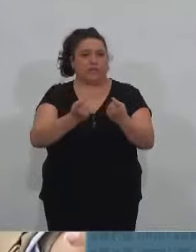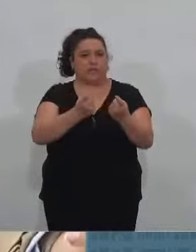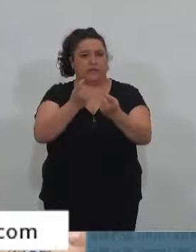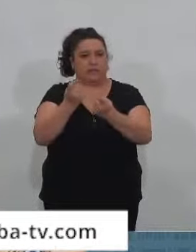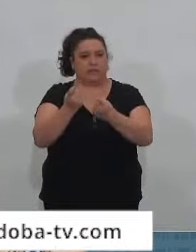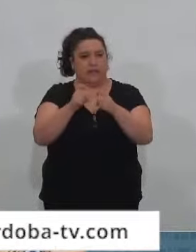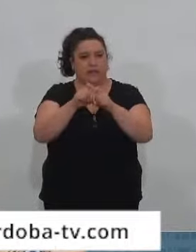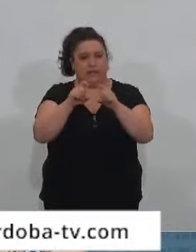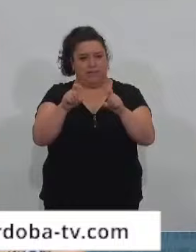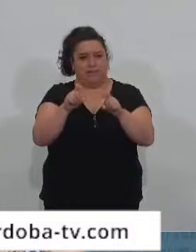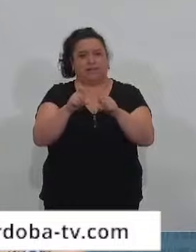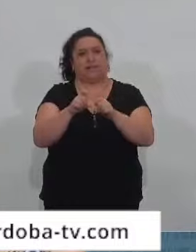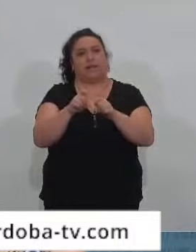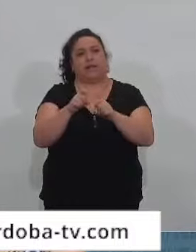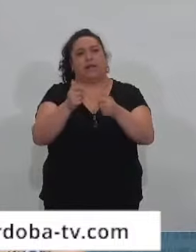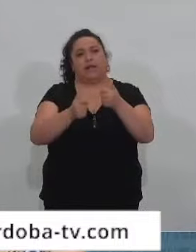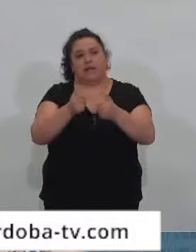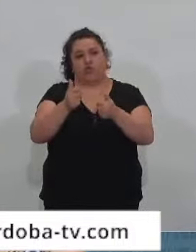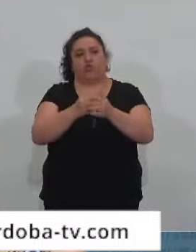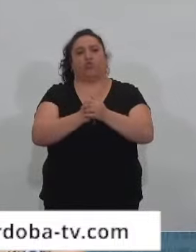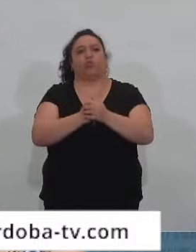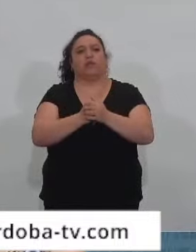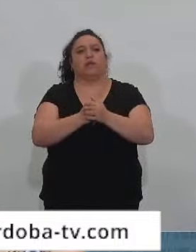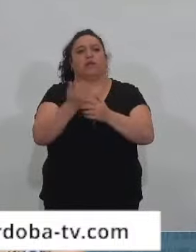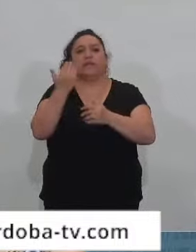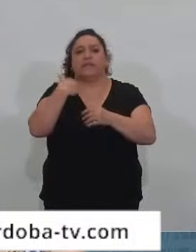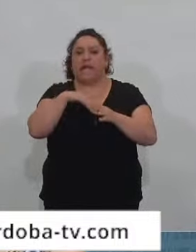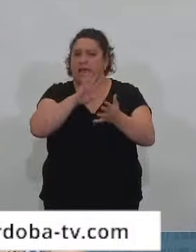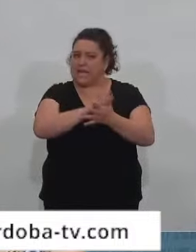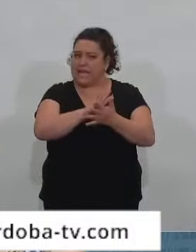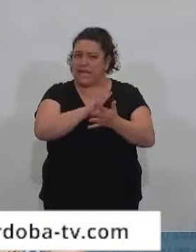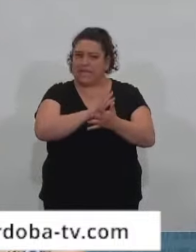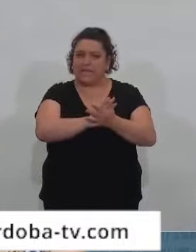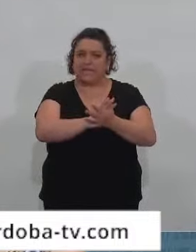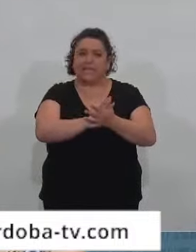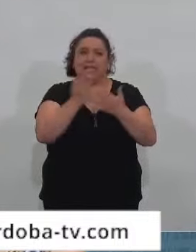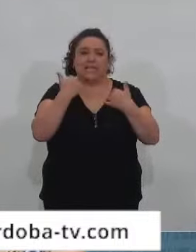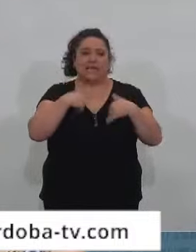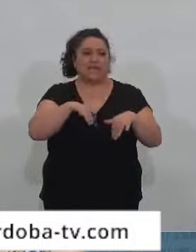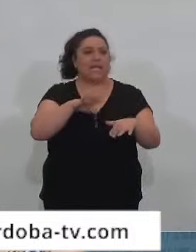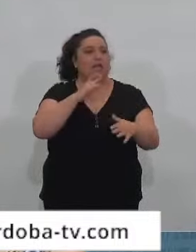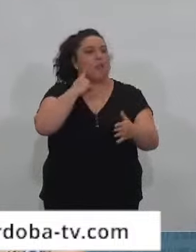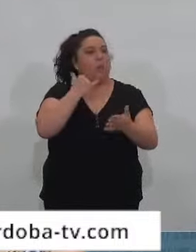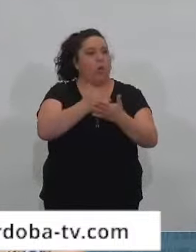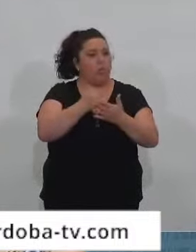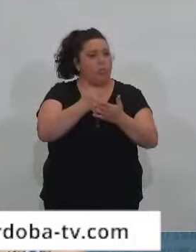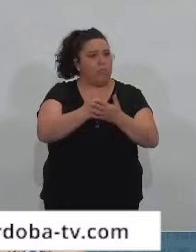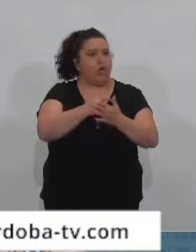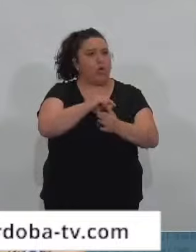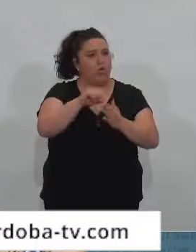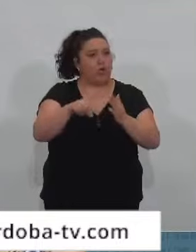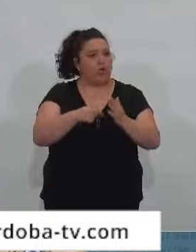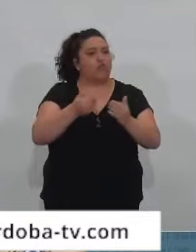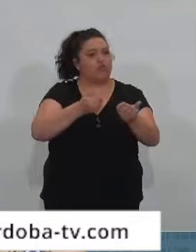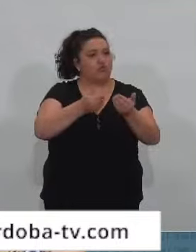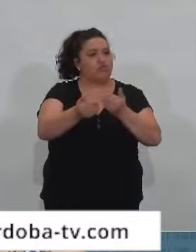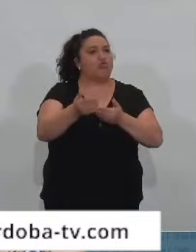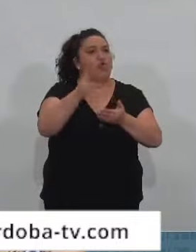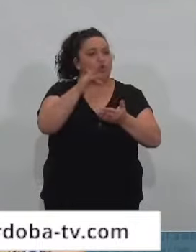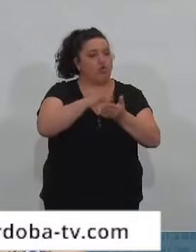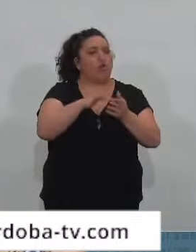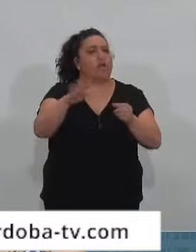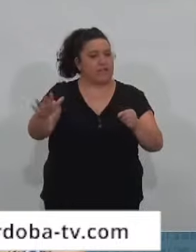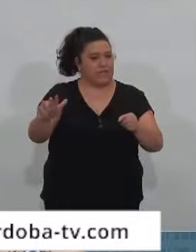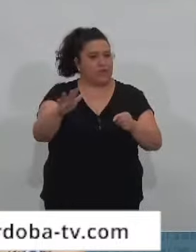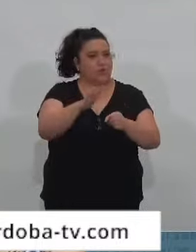quedar tranquila que hemos comprobado con contratación que sí va a dar la cobertura de lo que es el catering a los campamentos,